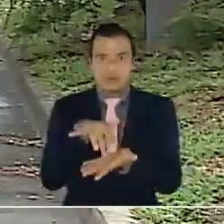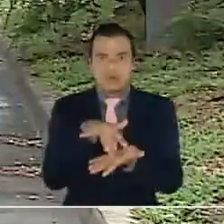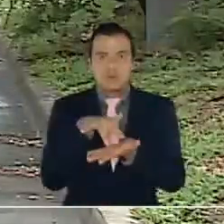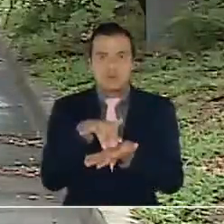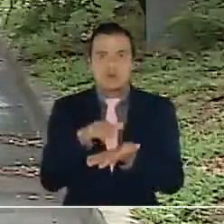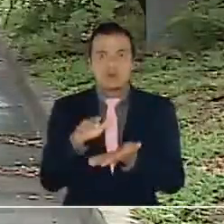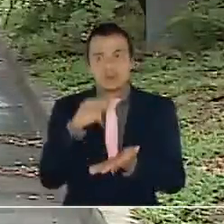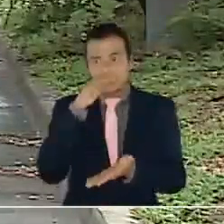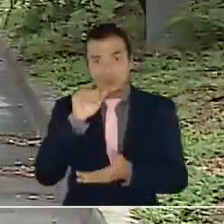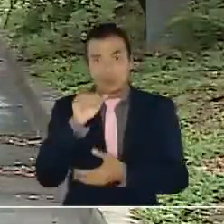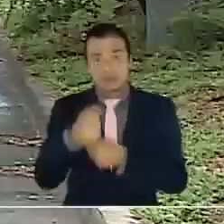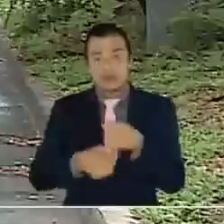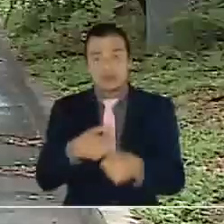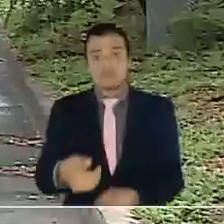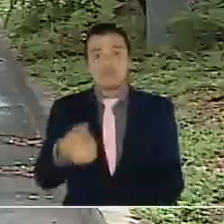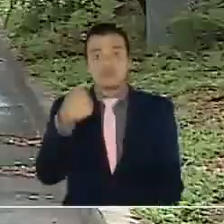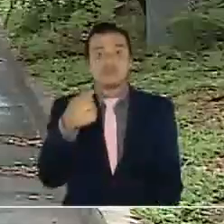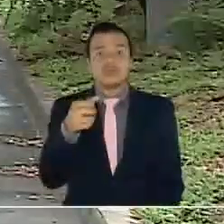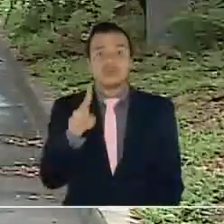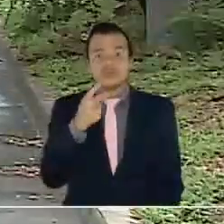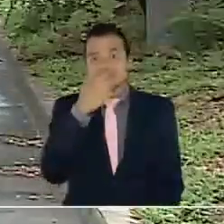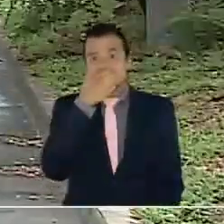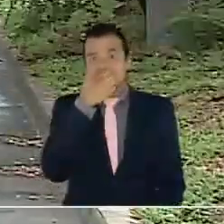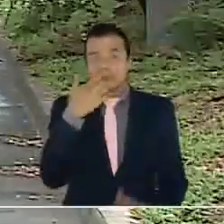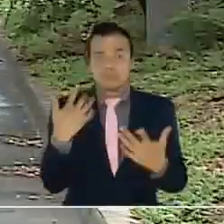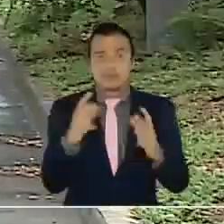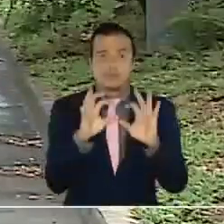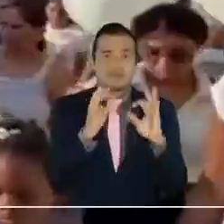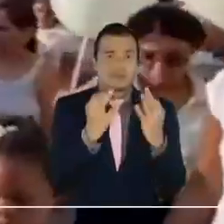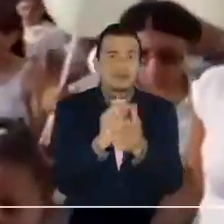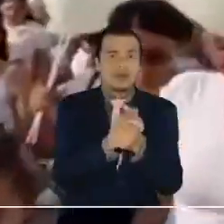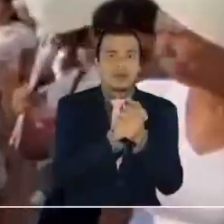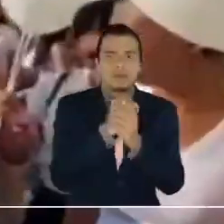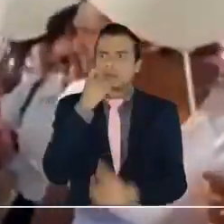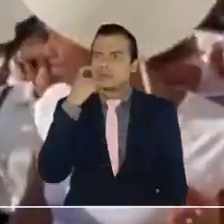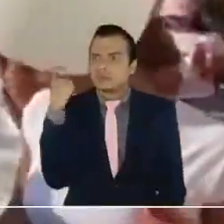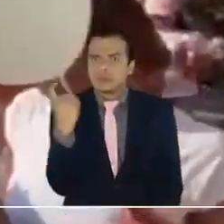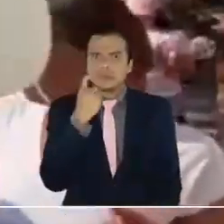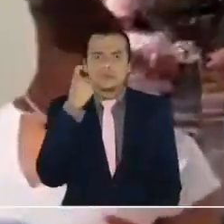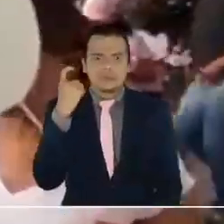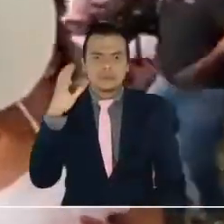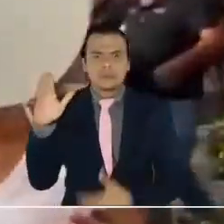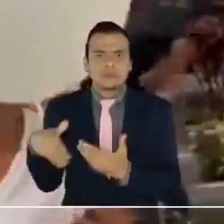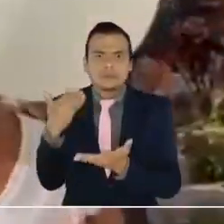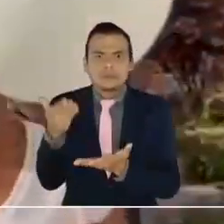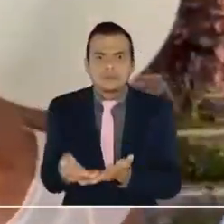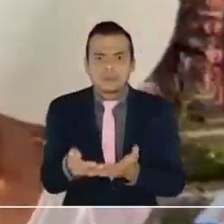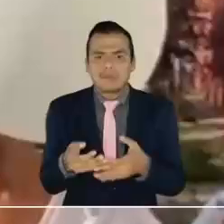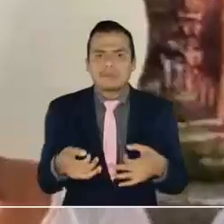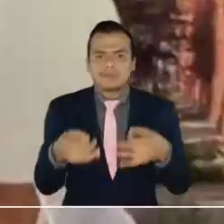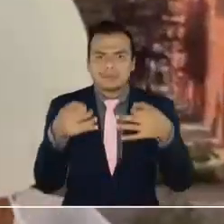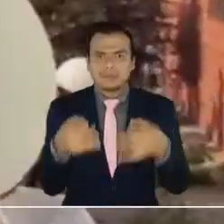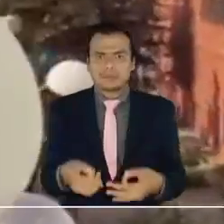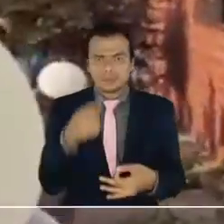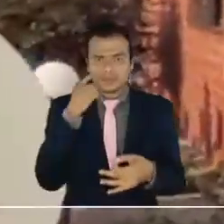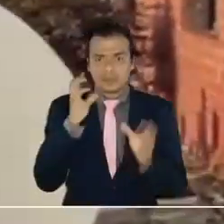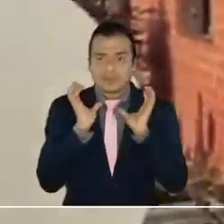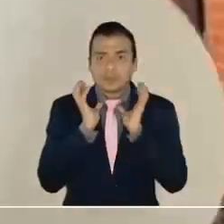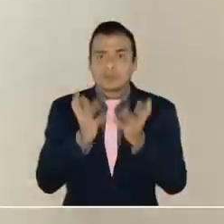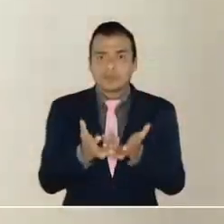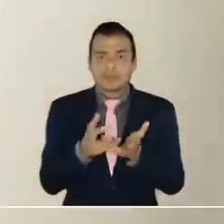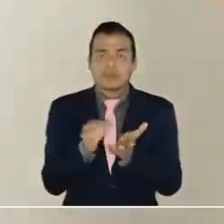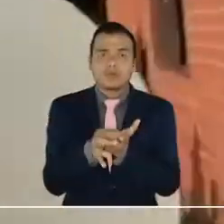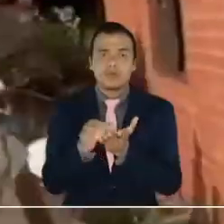partir de ese momento, familiares y amigos no han desistido de su búsqueda. aquí en Villa Gorgona siguen clamando por el